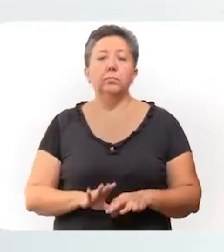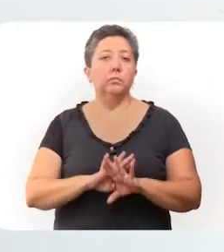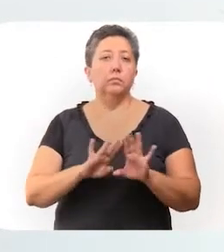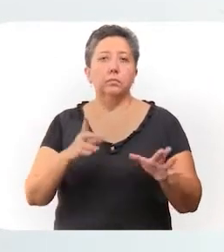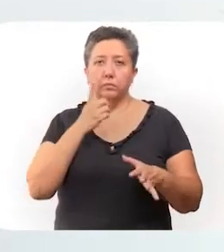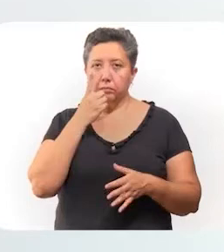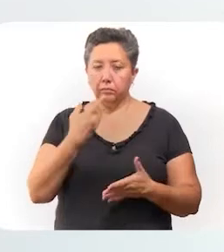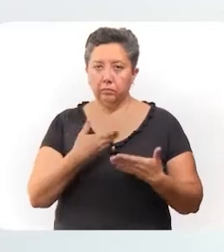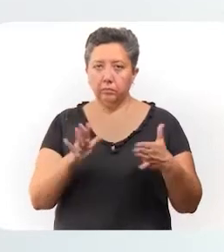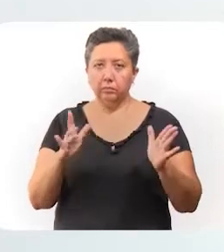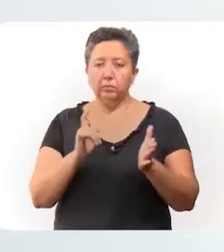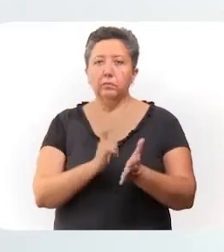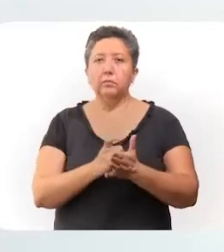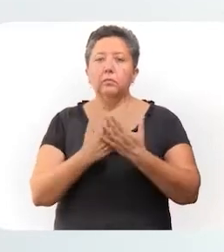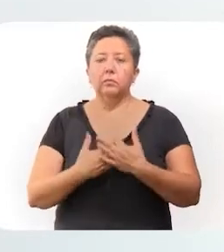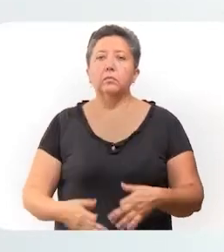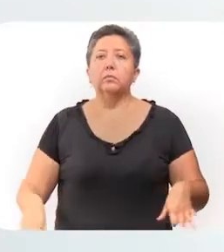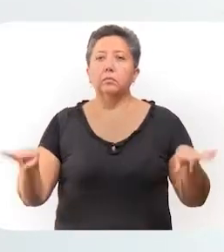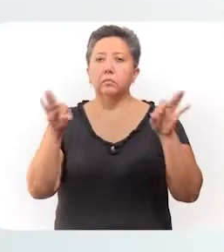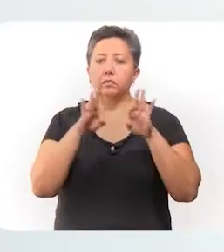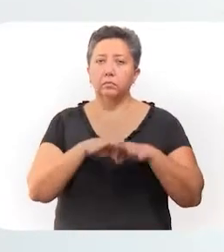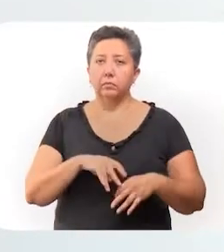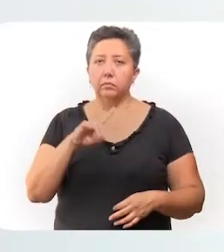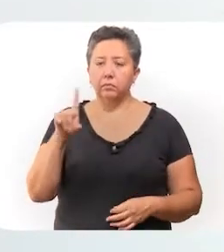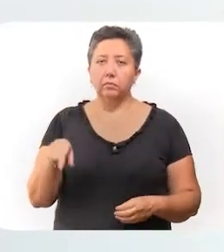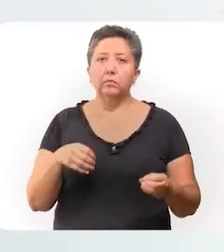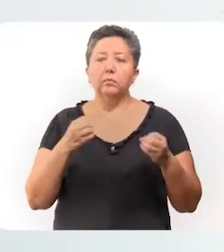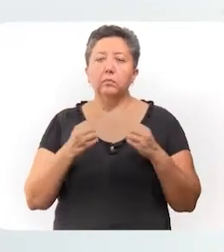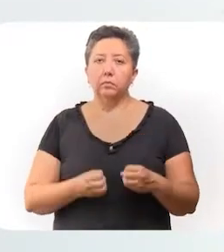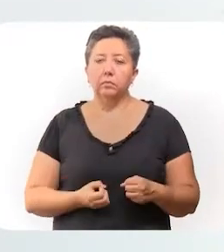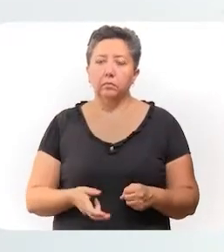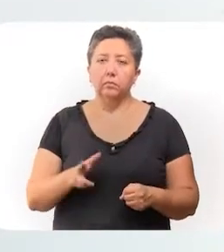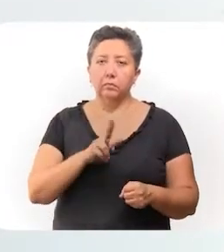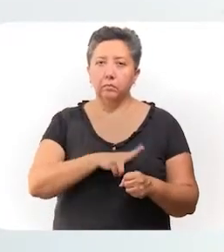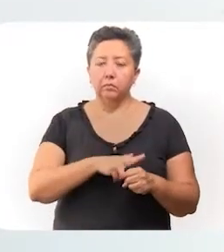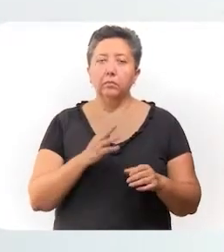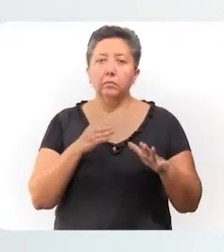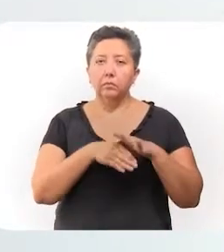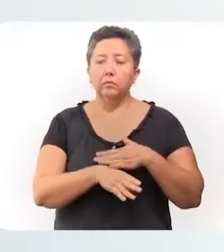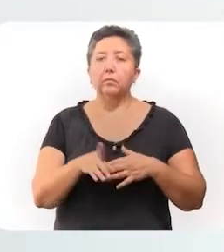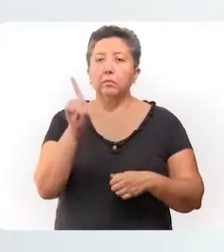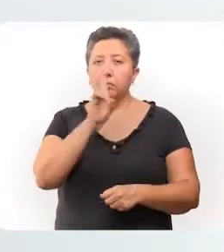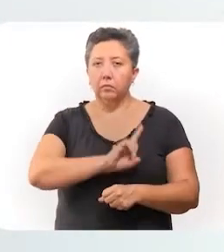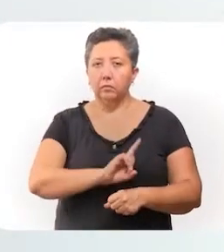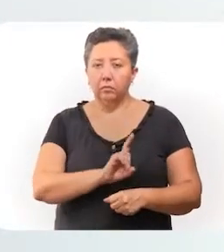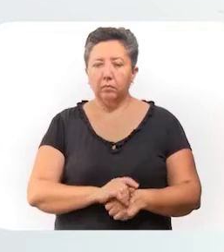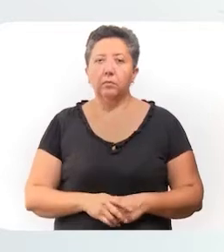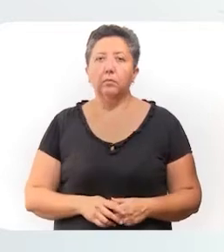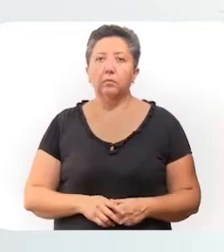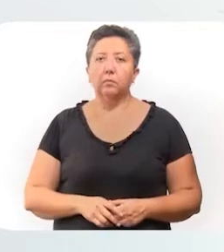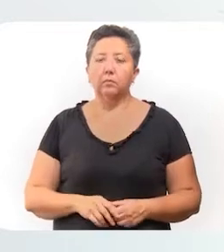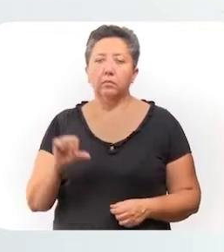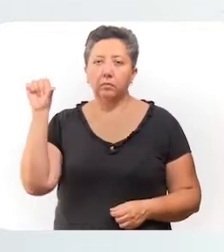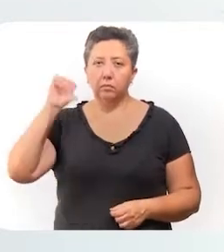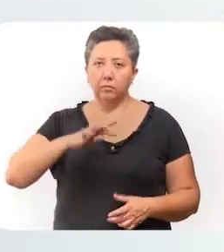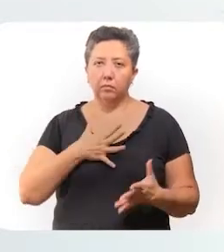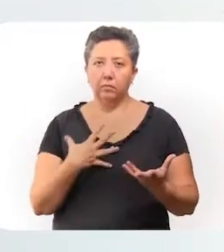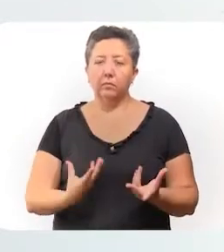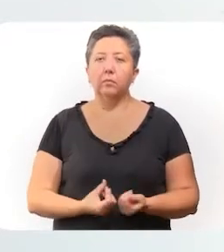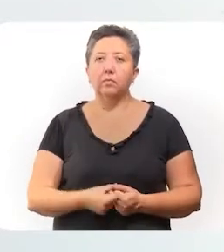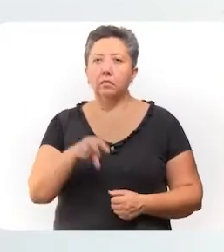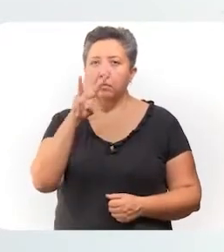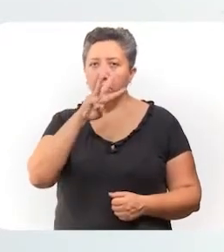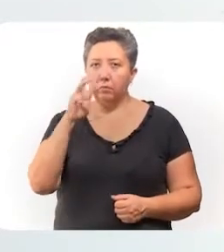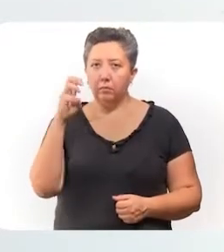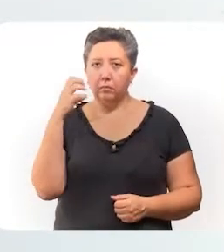ha señalado, en la reapertura económica los datos más importantes son la ocupación hospitalaria y los ingresos diarios. El día de hoy